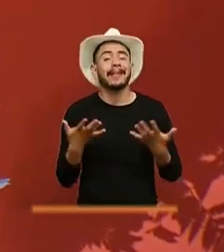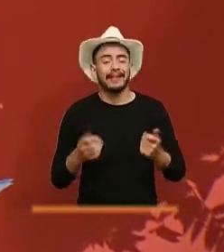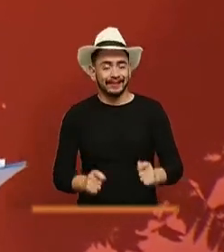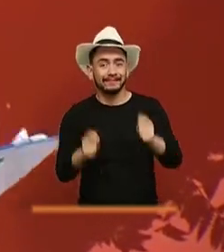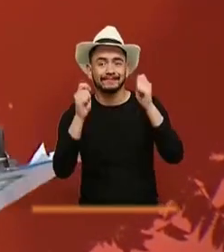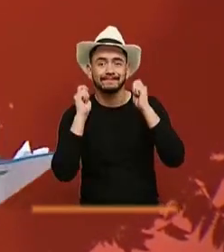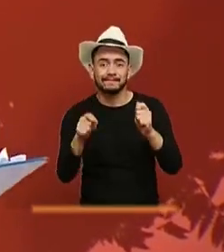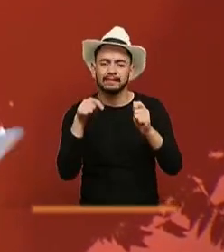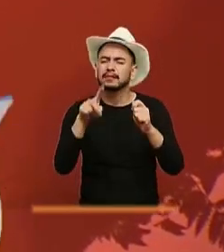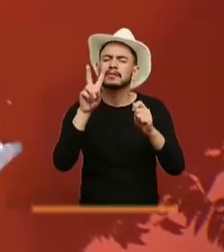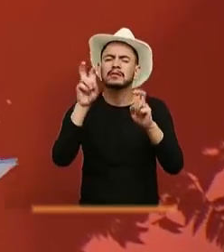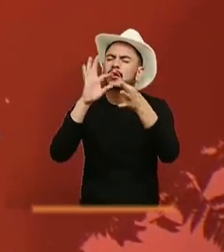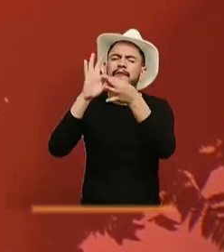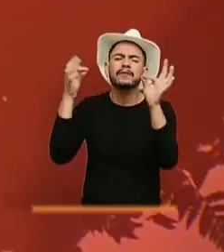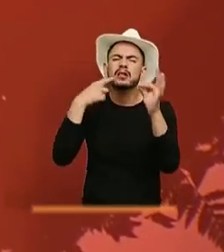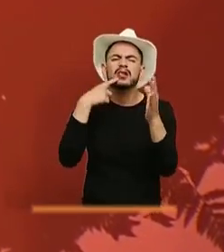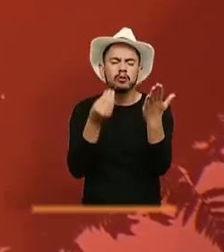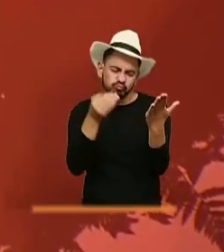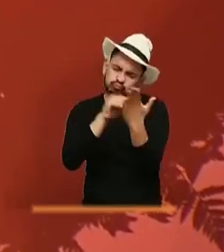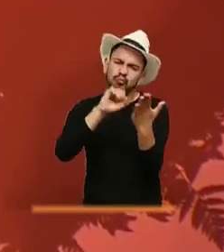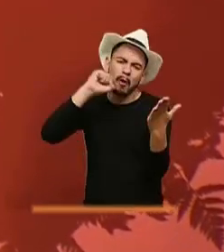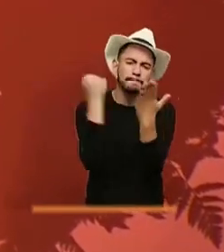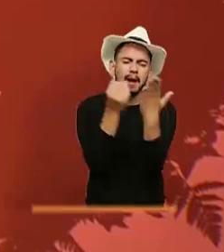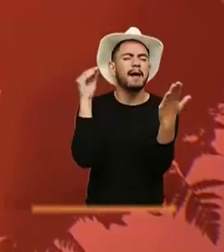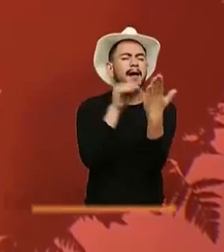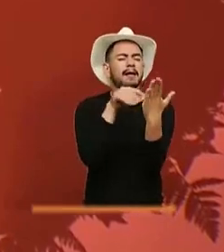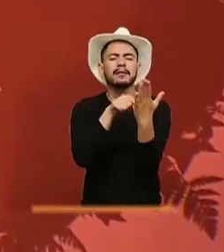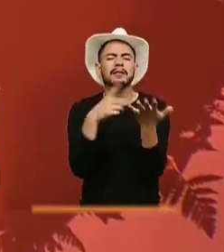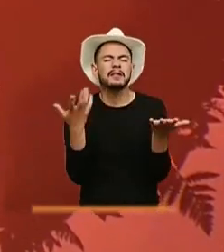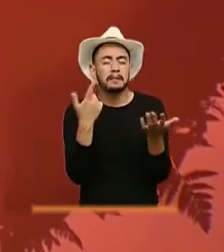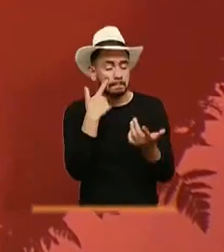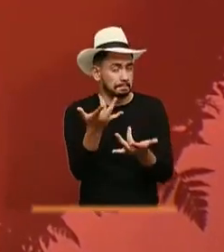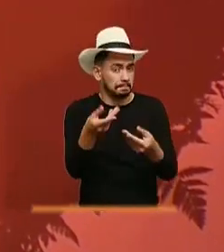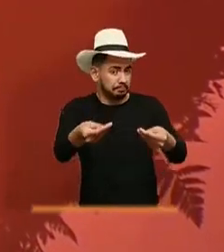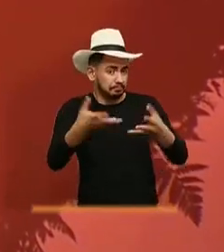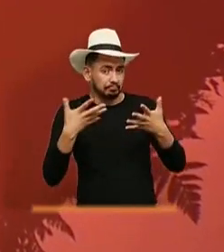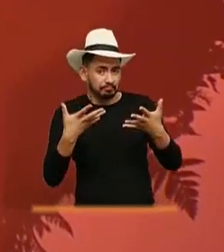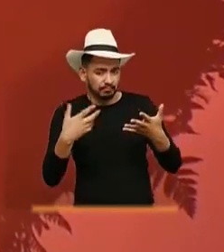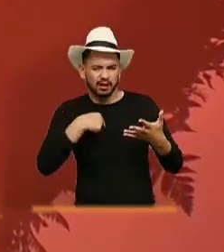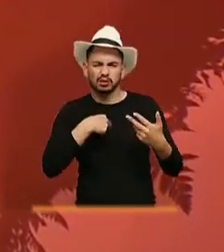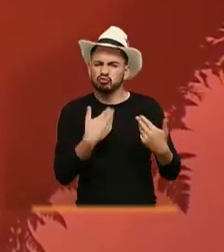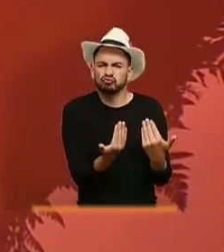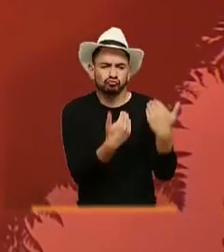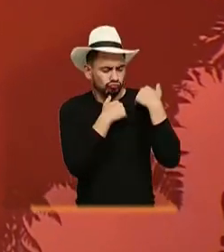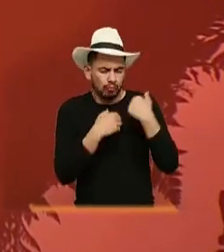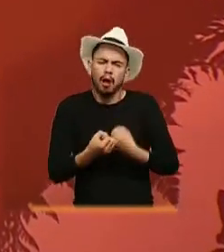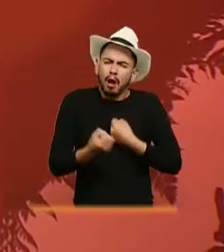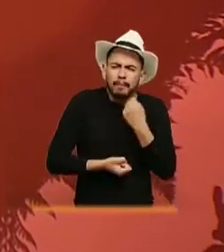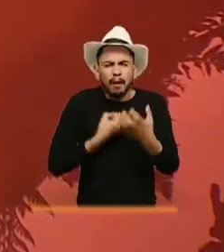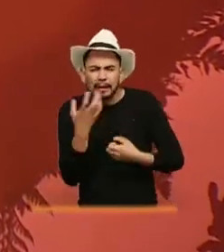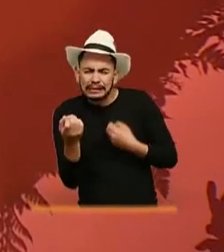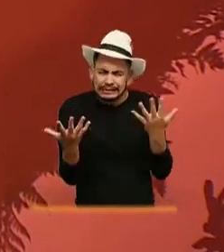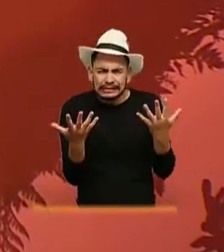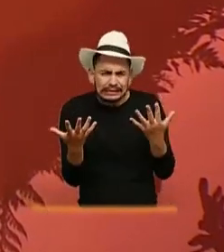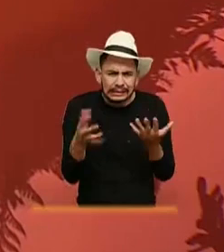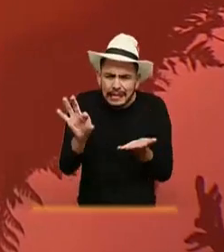que entrega la organización, y ahí con esa frase los trovadores deberán terminar todas y cada una de las trovas